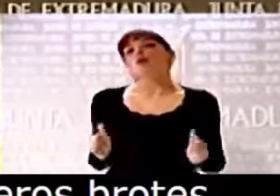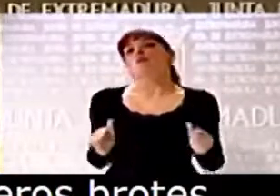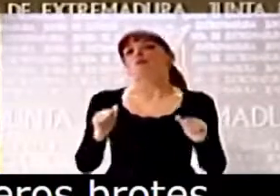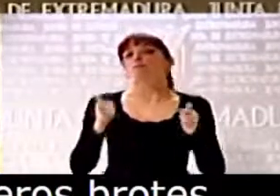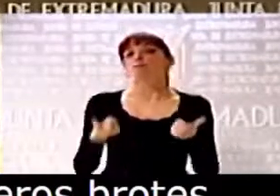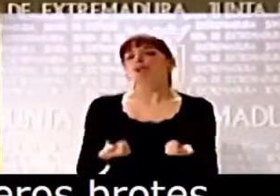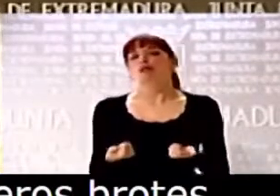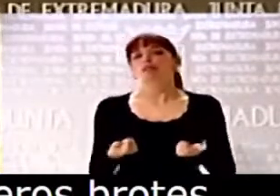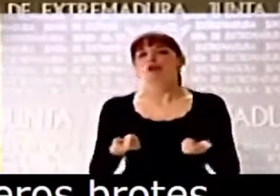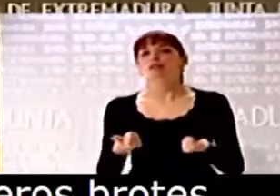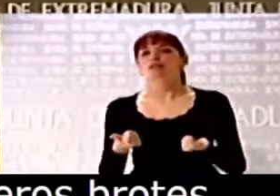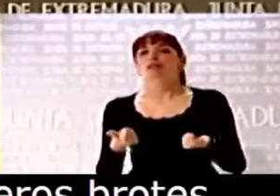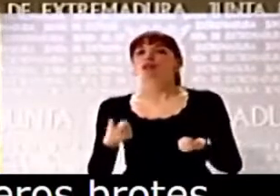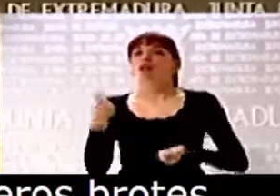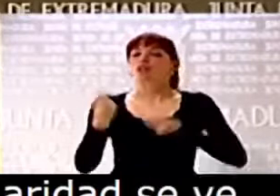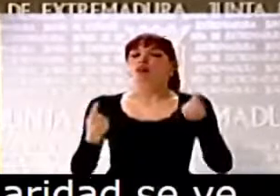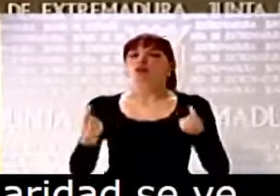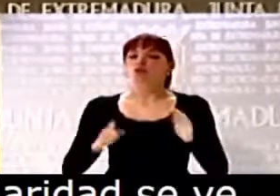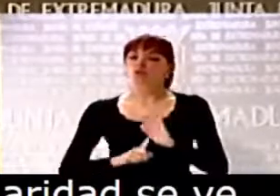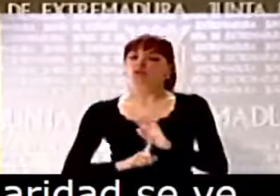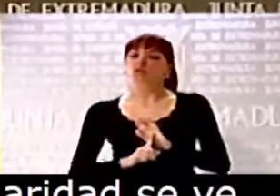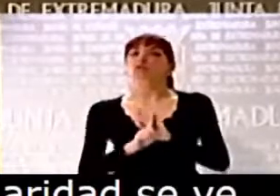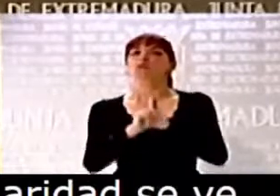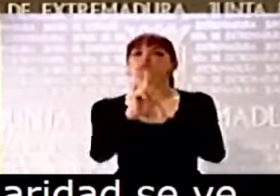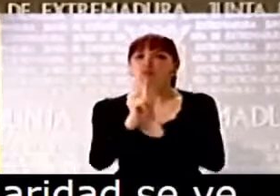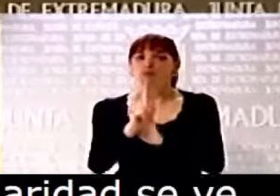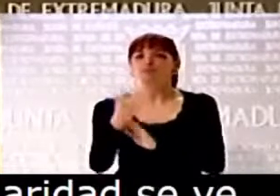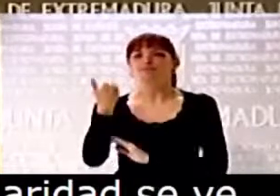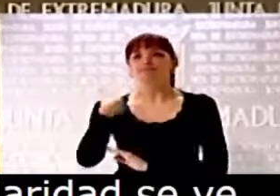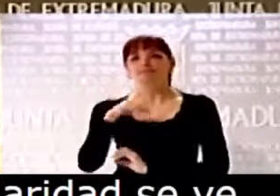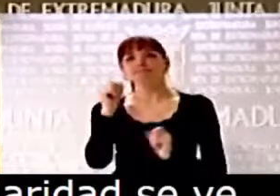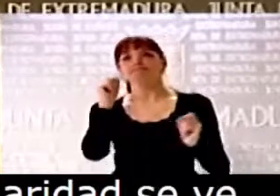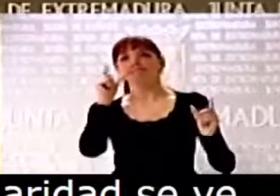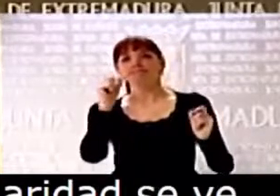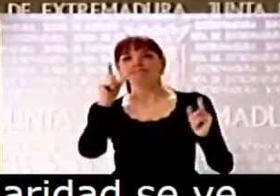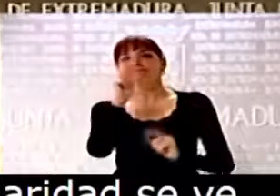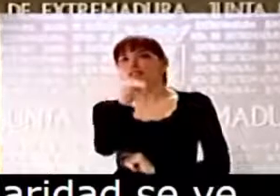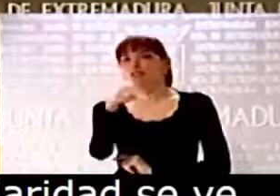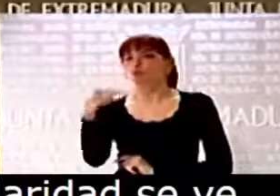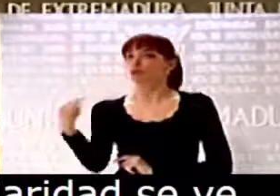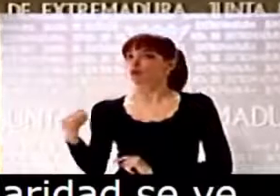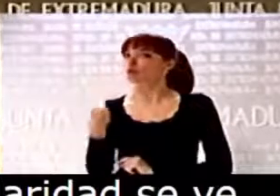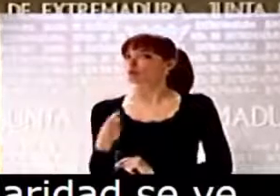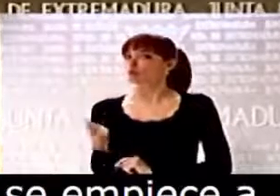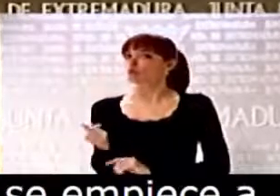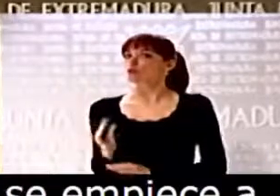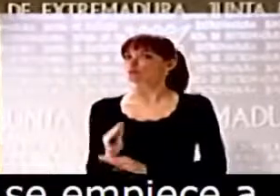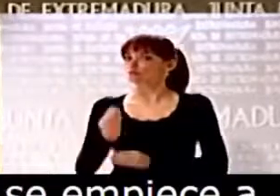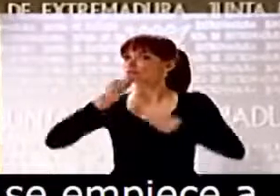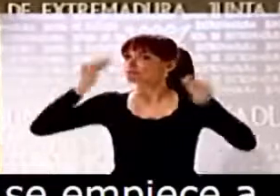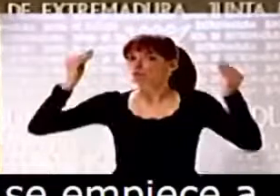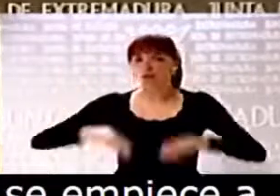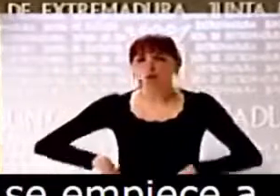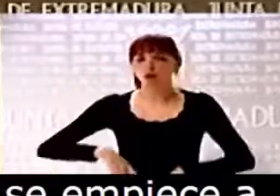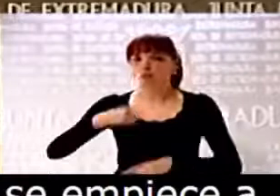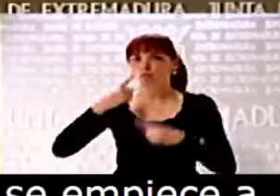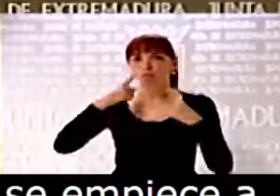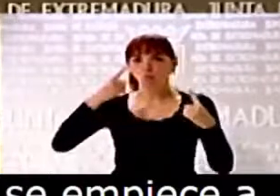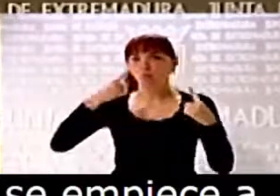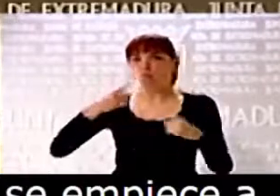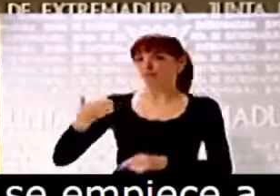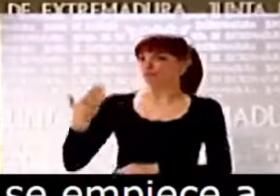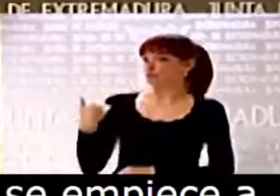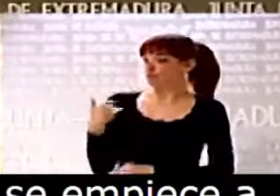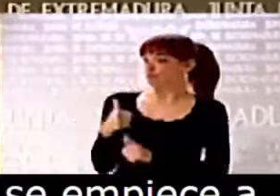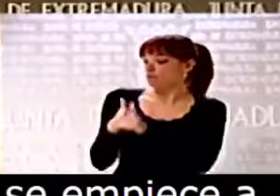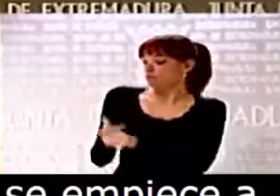tener muchos mejores datos cuando se empiece a ver precisamente los resultados de esa inversión, que es histórica, la inversión más alta en